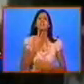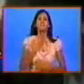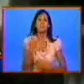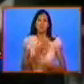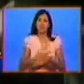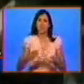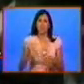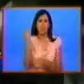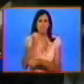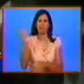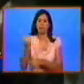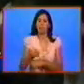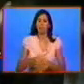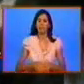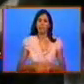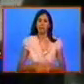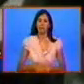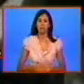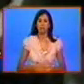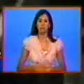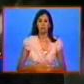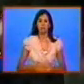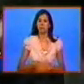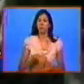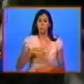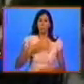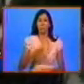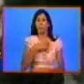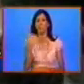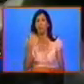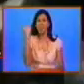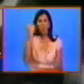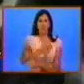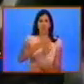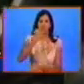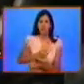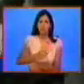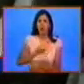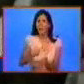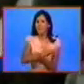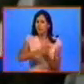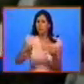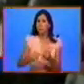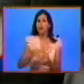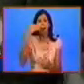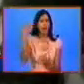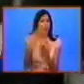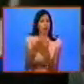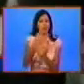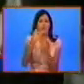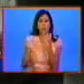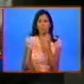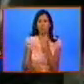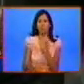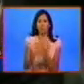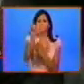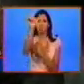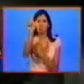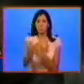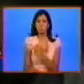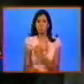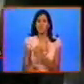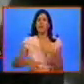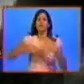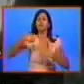que están dispuestas a degollar, a asesinar, a destruir hasta la última imagen de